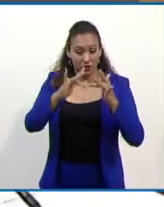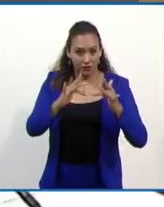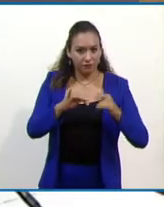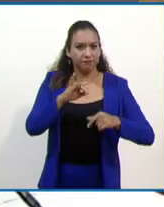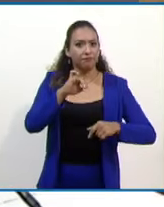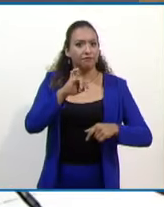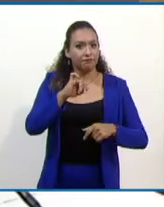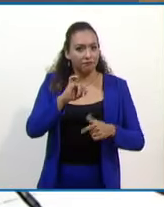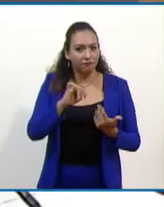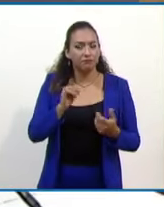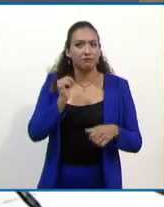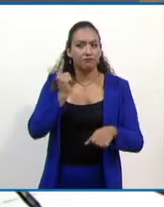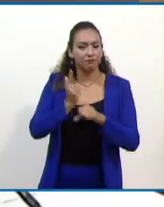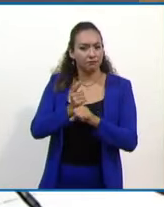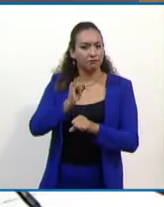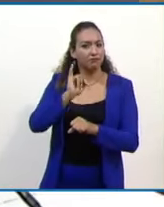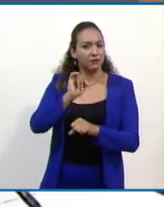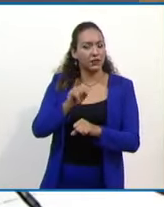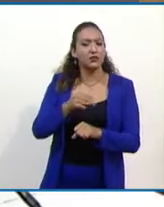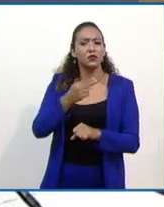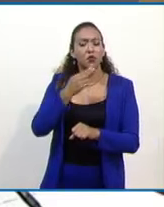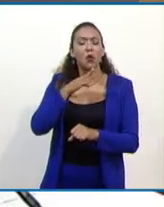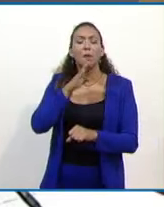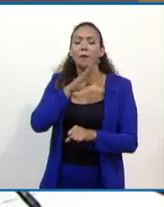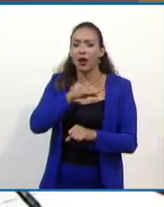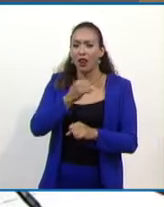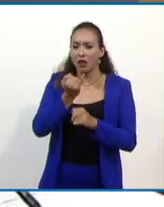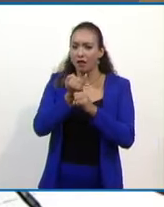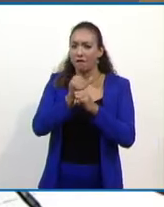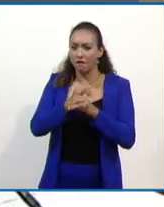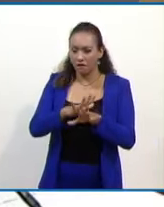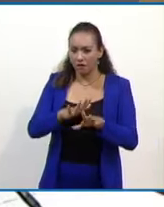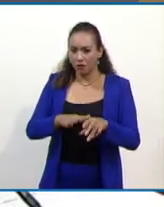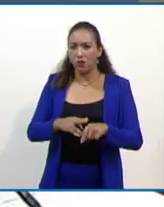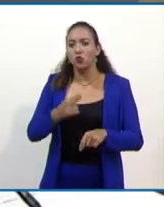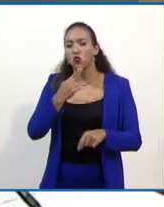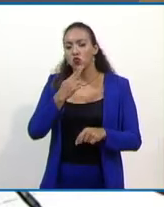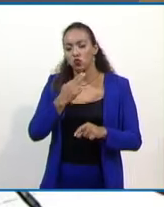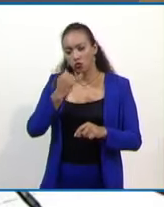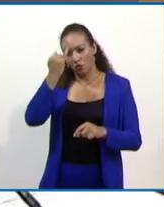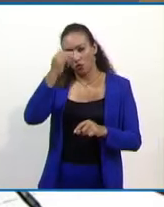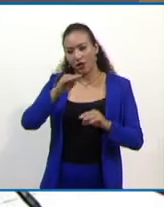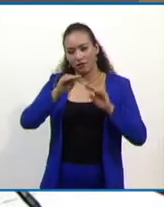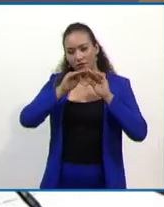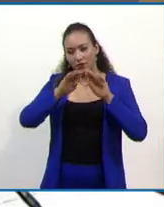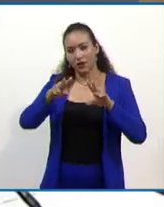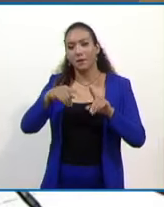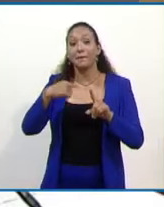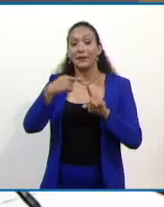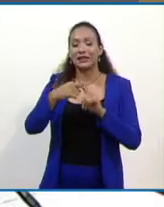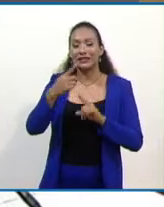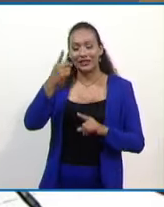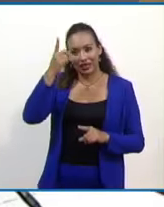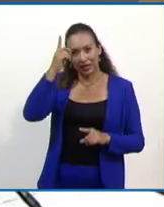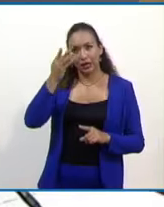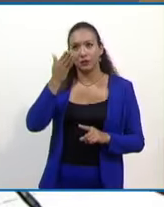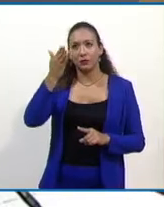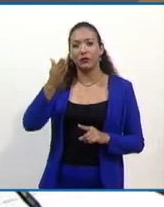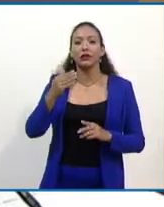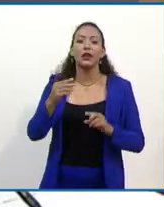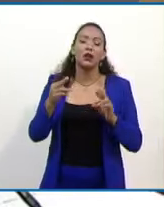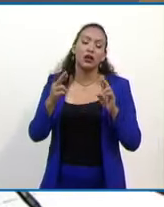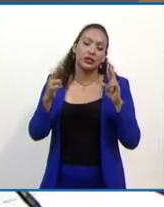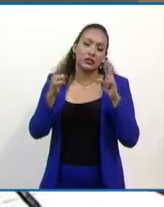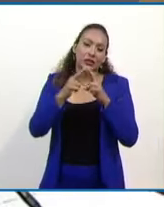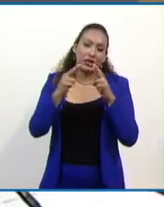sí reúne los elementos que configuran la propaganda político-electoral, aunado a que también se advierte el uso de símbolos religiosos, lo cual constituye en